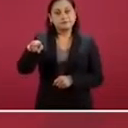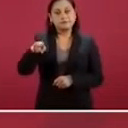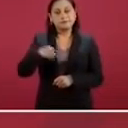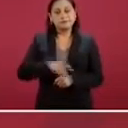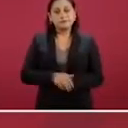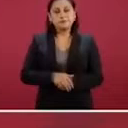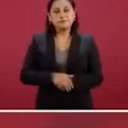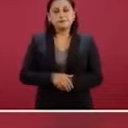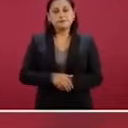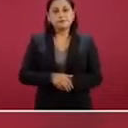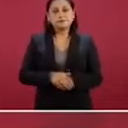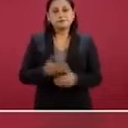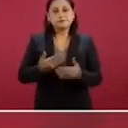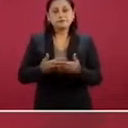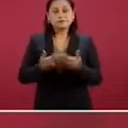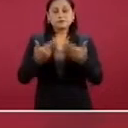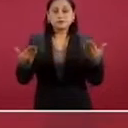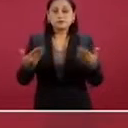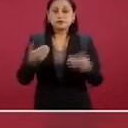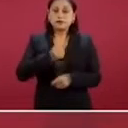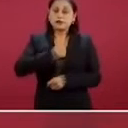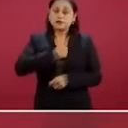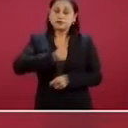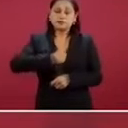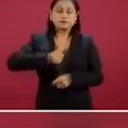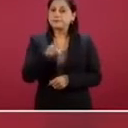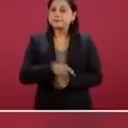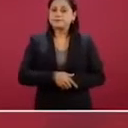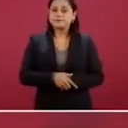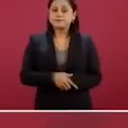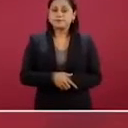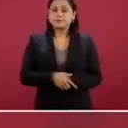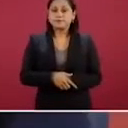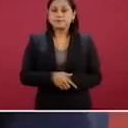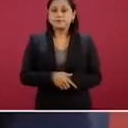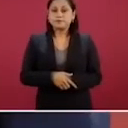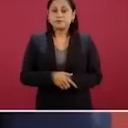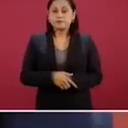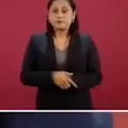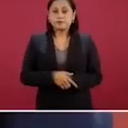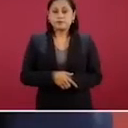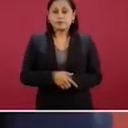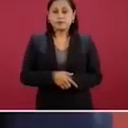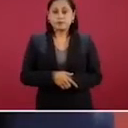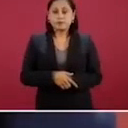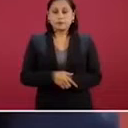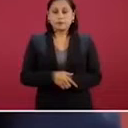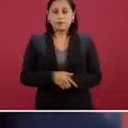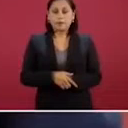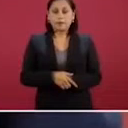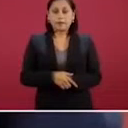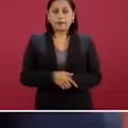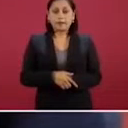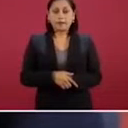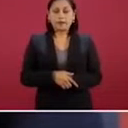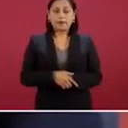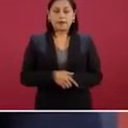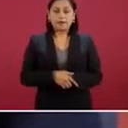esta lamentable tragedia de la familia Levarón, la pérdida